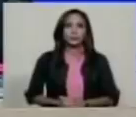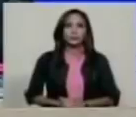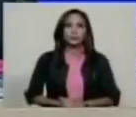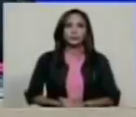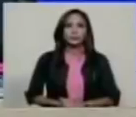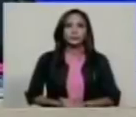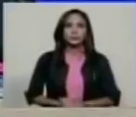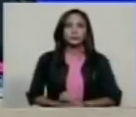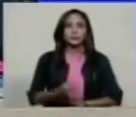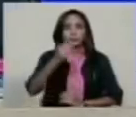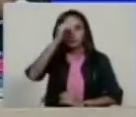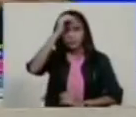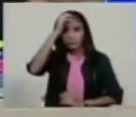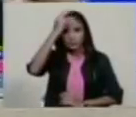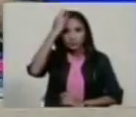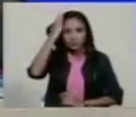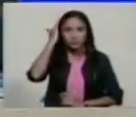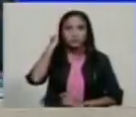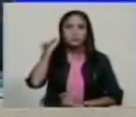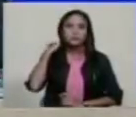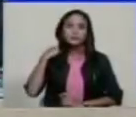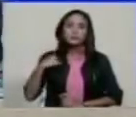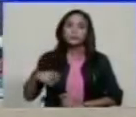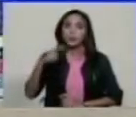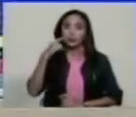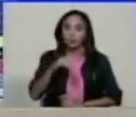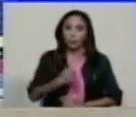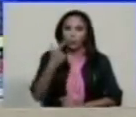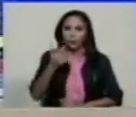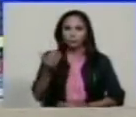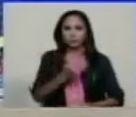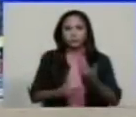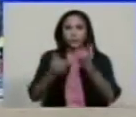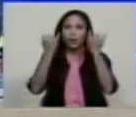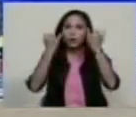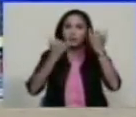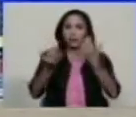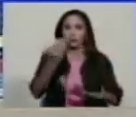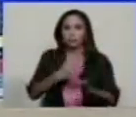que puedan intercambiar entre sí una nueva humanidad.